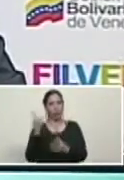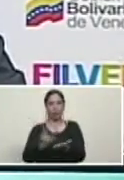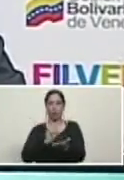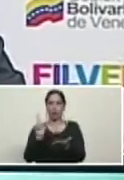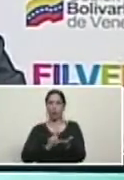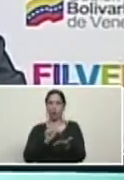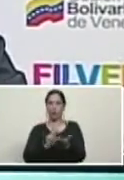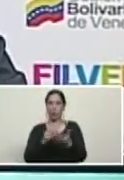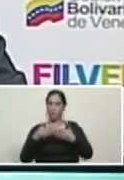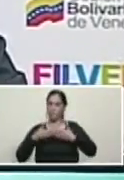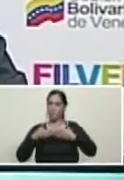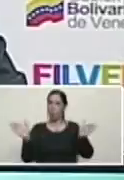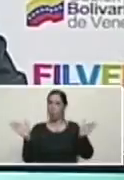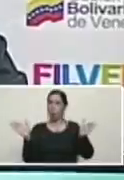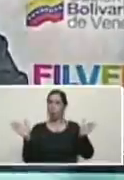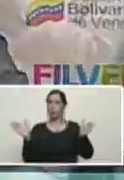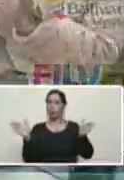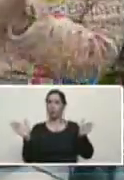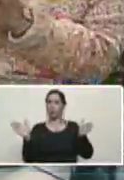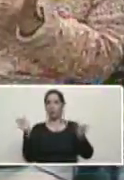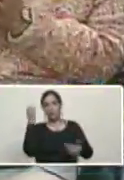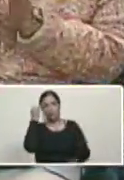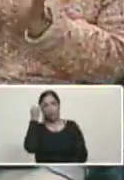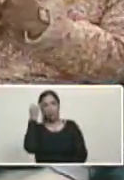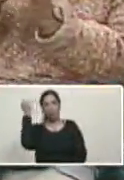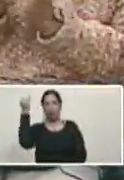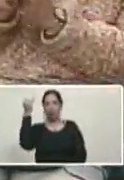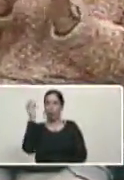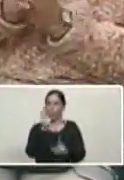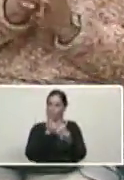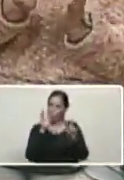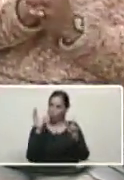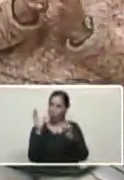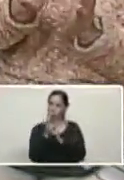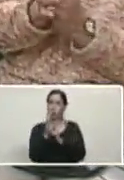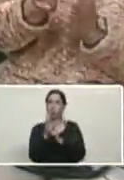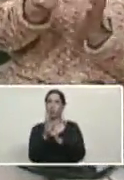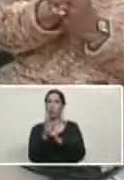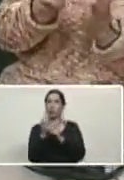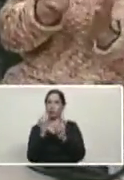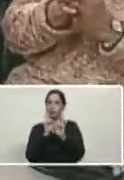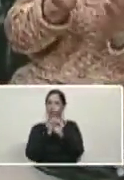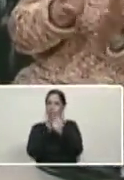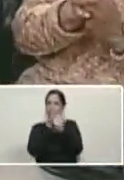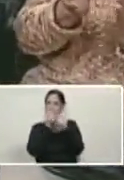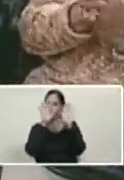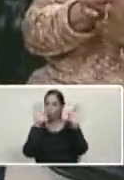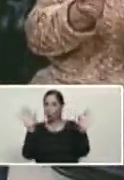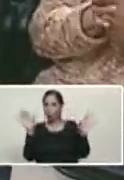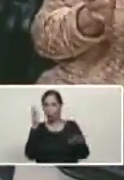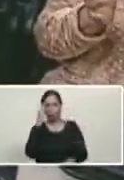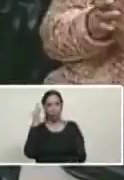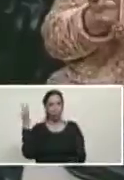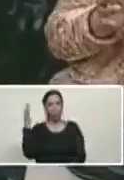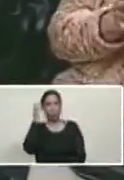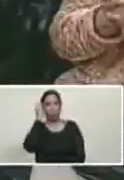Libro abierta a las ideas, a la cultura y al brillo del conocimiento.